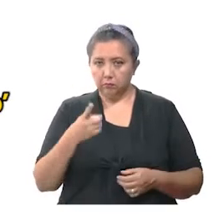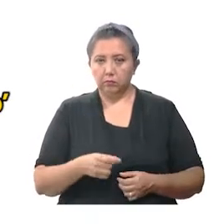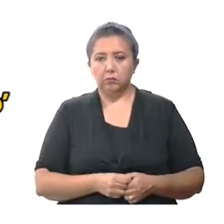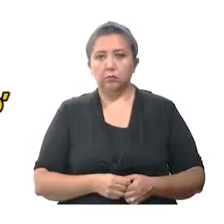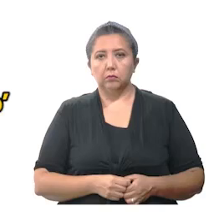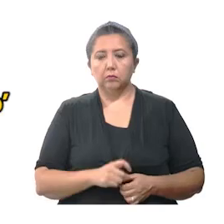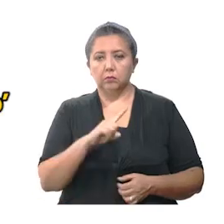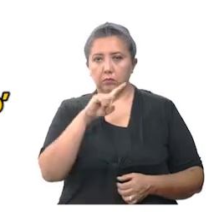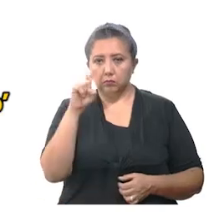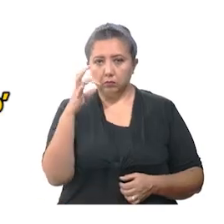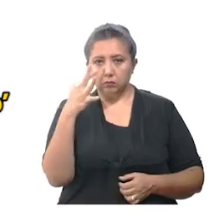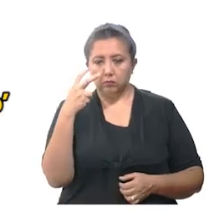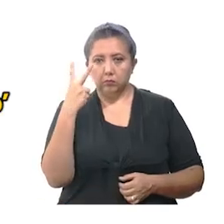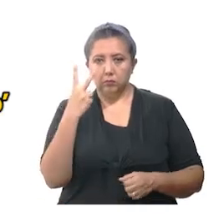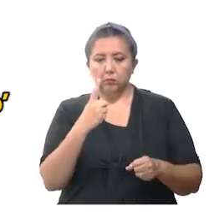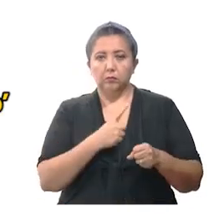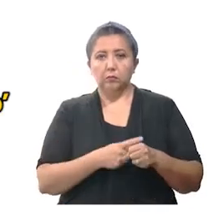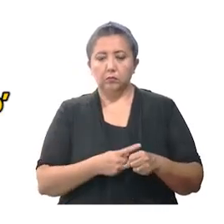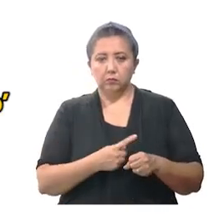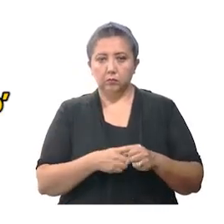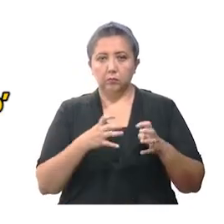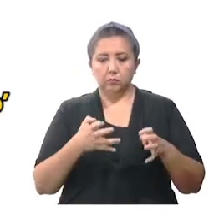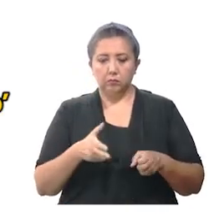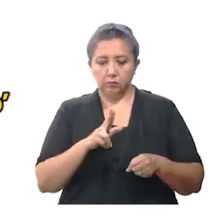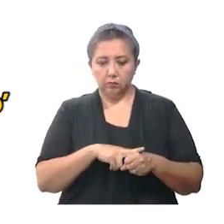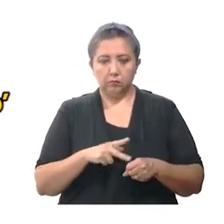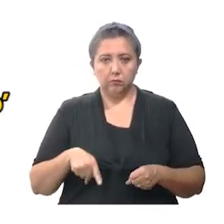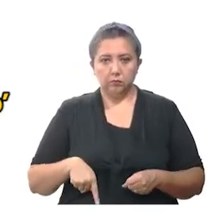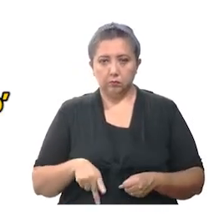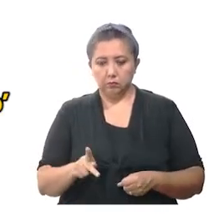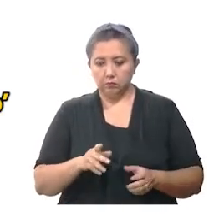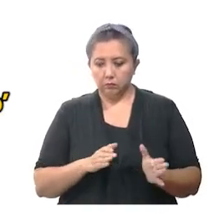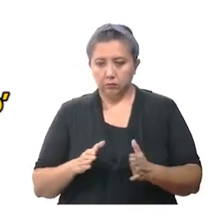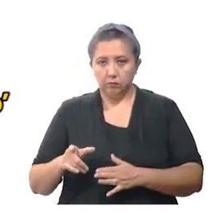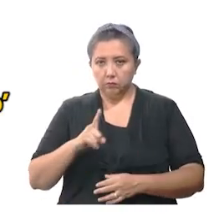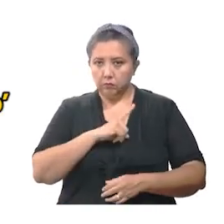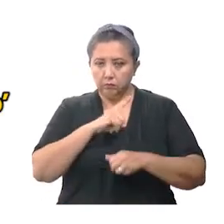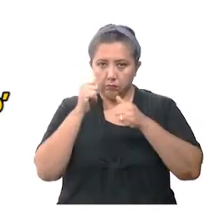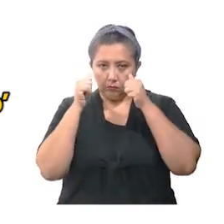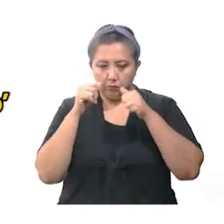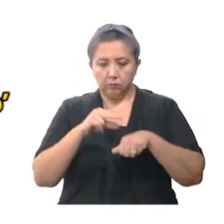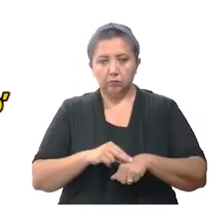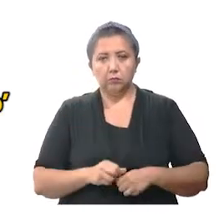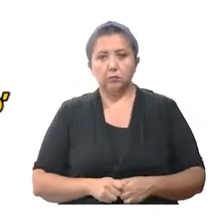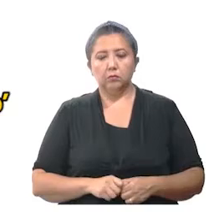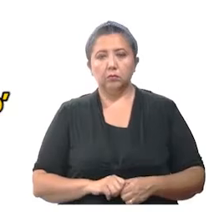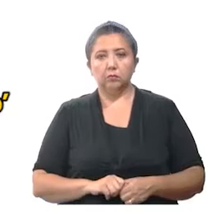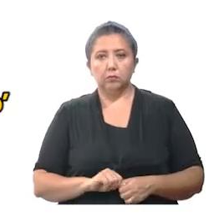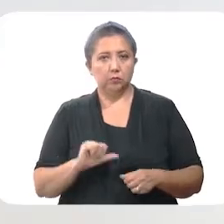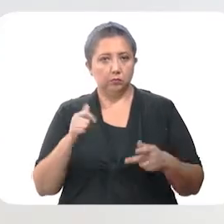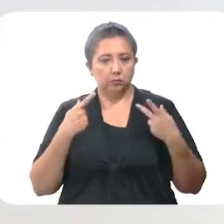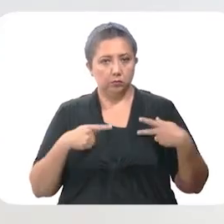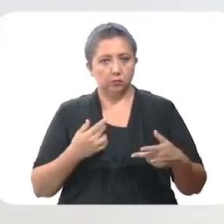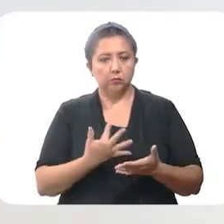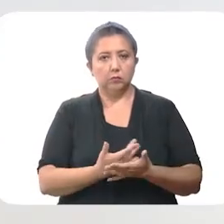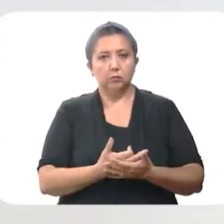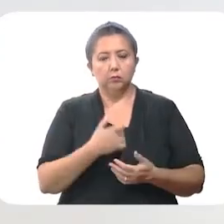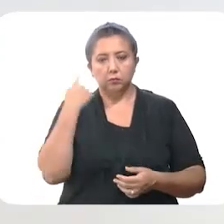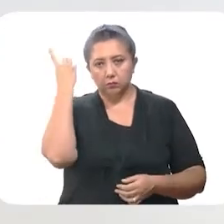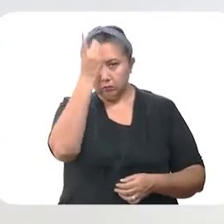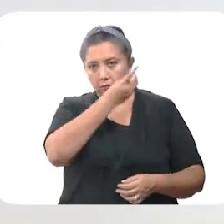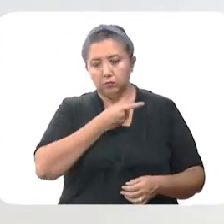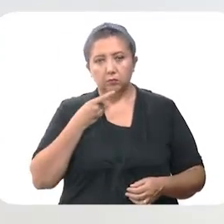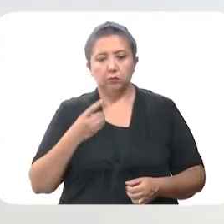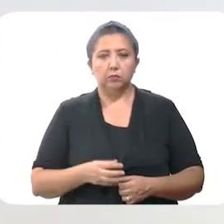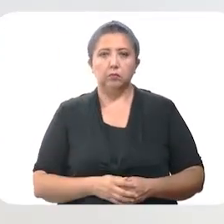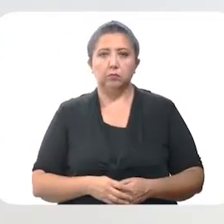ya se mencionó, 152 de los casos positivos están en hospitales públicos y en aislamiento total. Hay otros pacientes